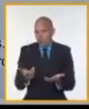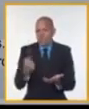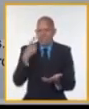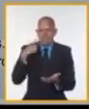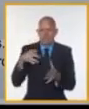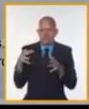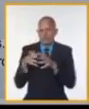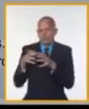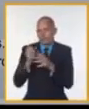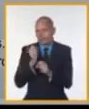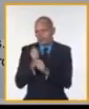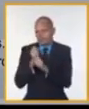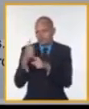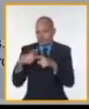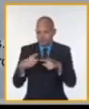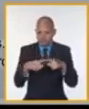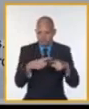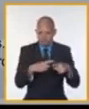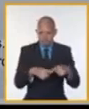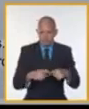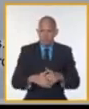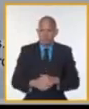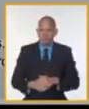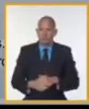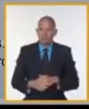Trabajo Político y el Comité Ejecutivo,